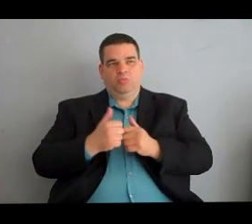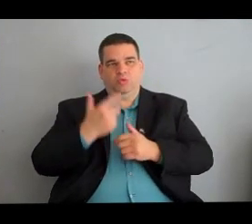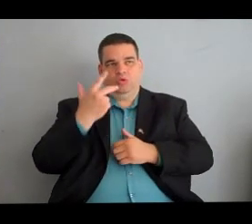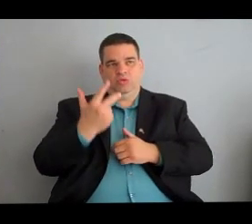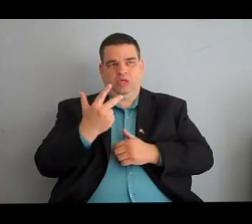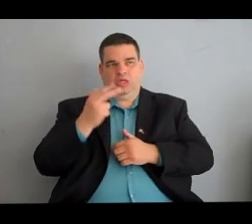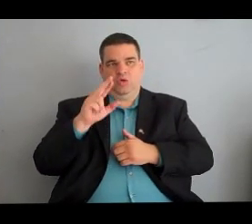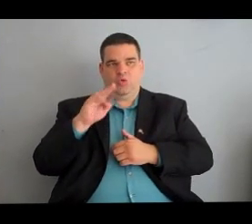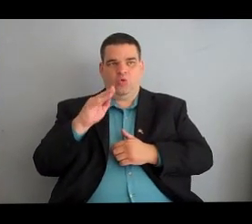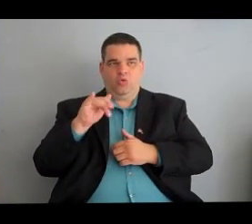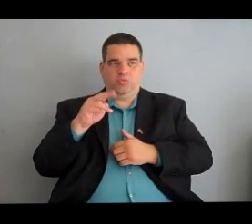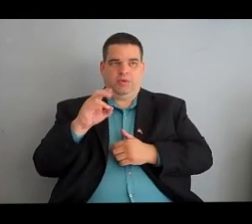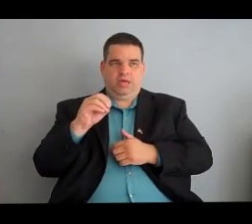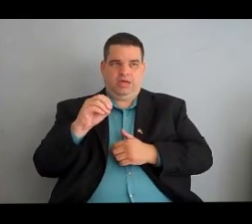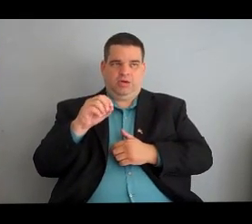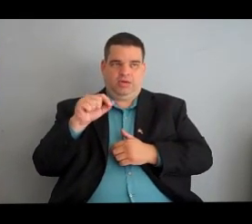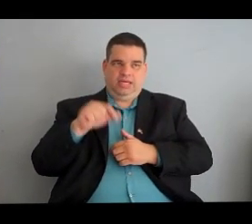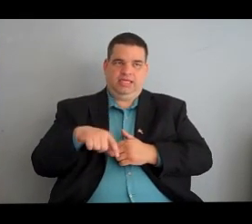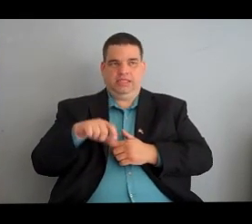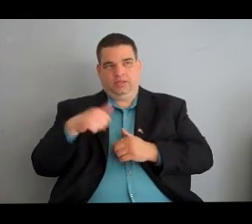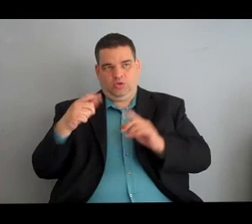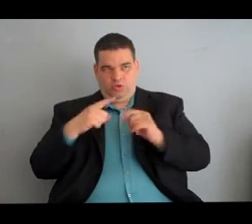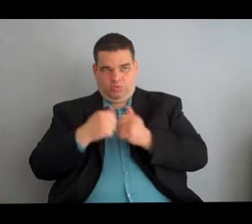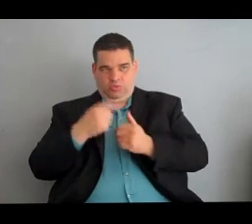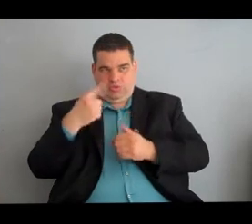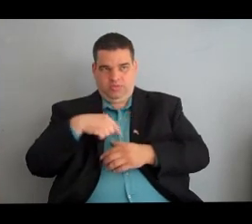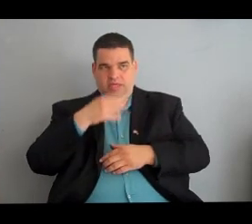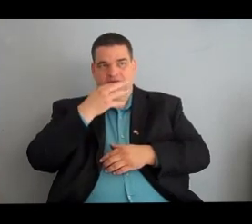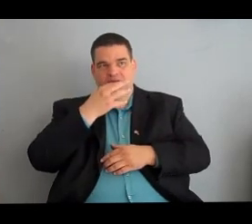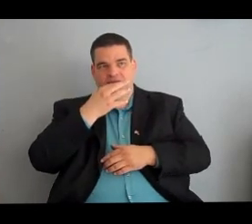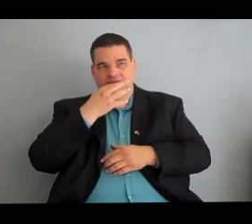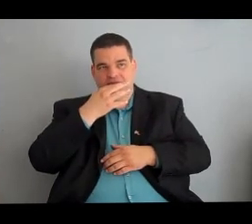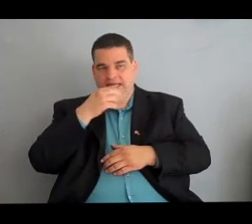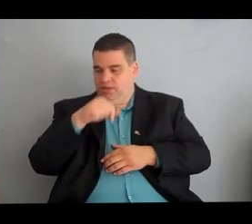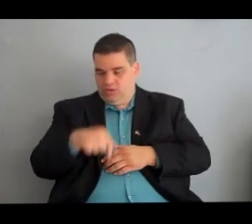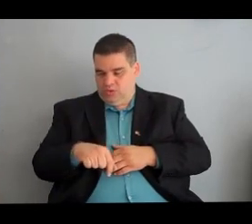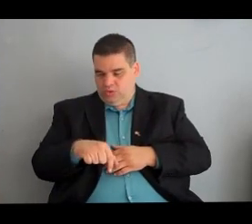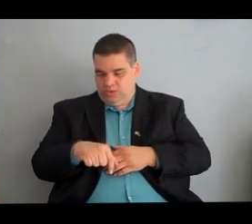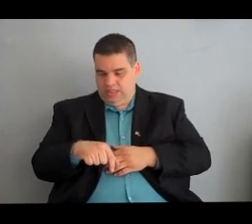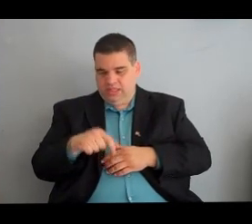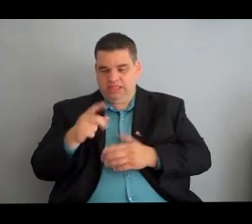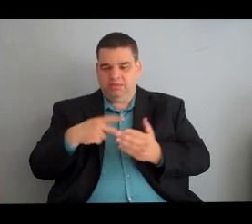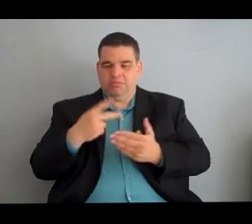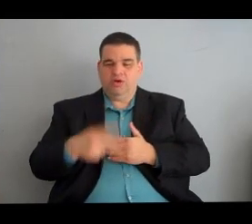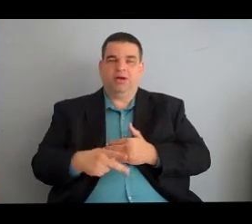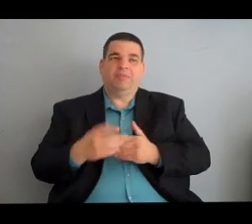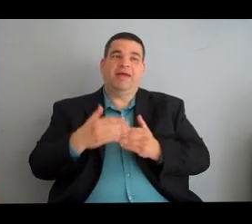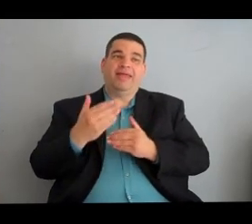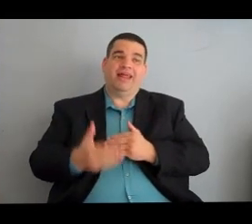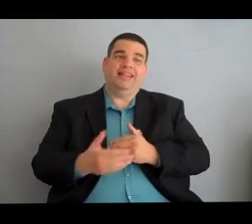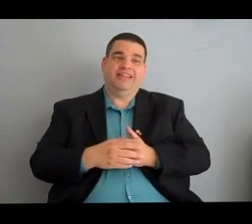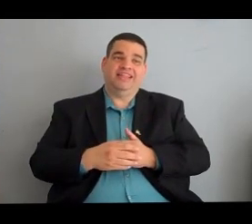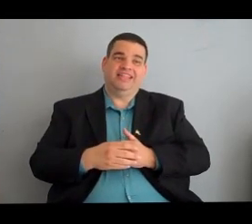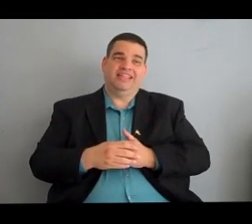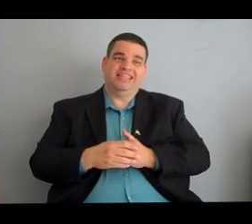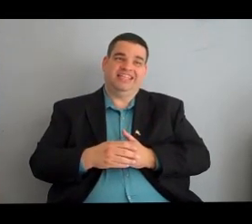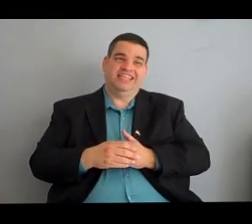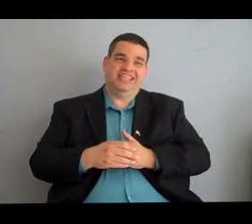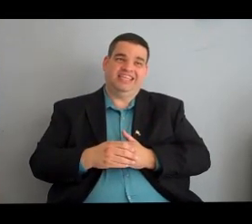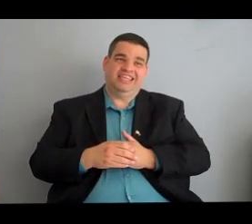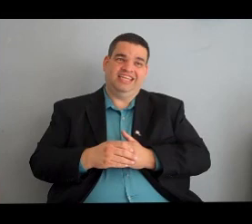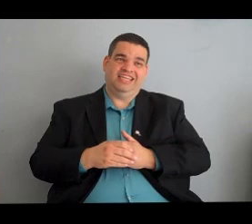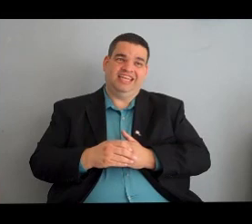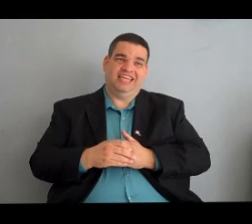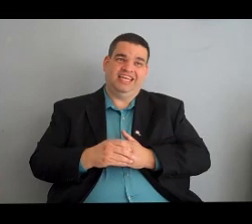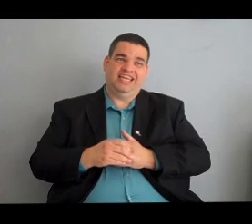que por ahí viene ya mismo. No en este programa, pero. Adelante. Sí, pero adelante. Este es otro grupo que se llama. Palo Criollo.